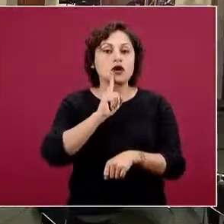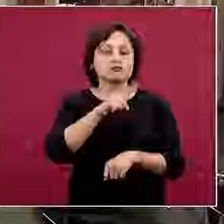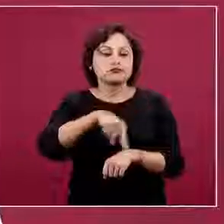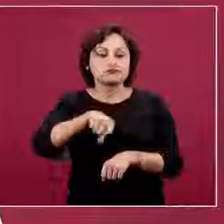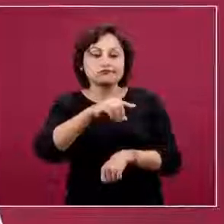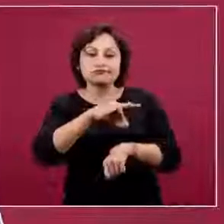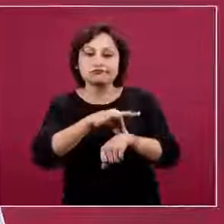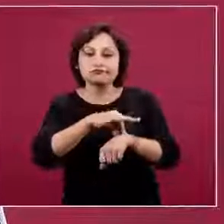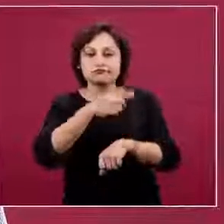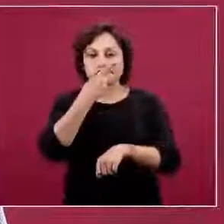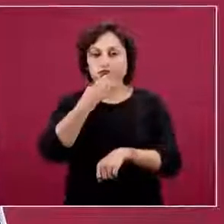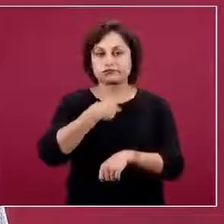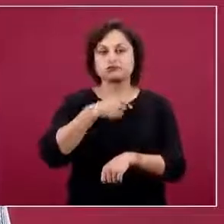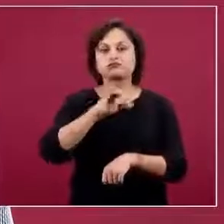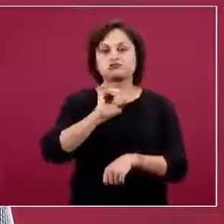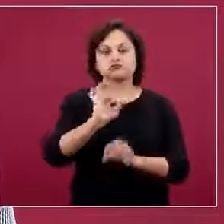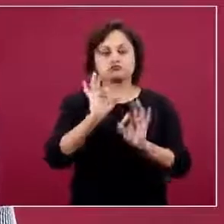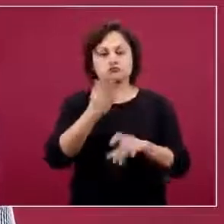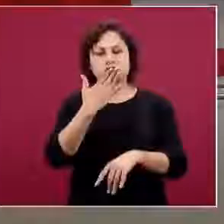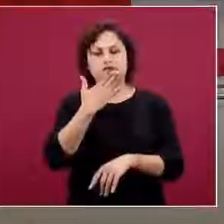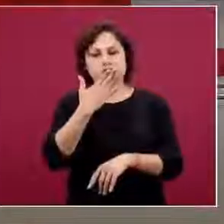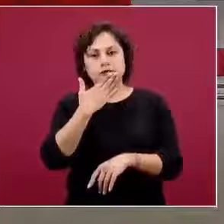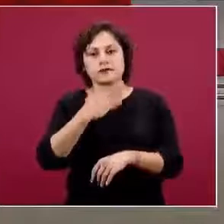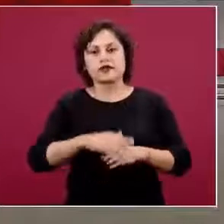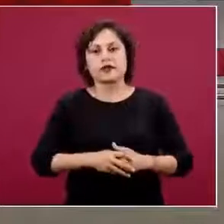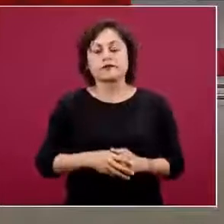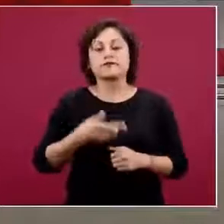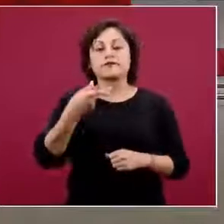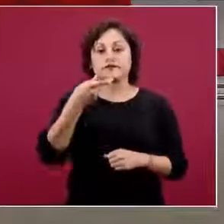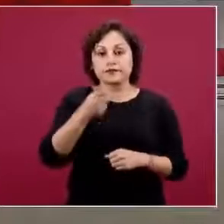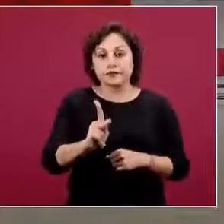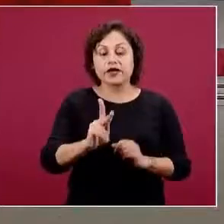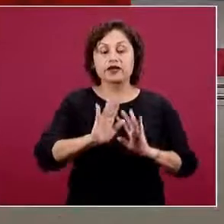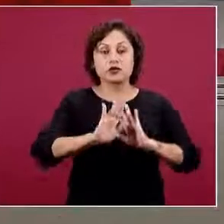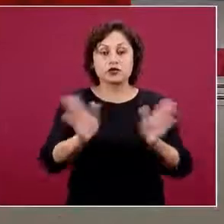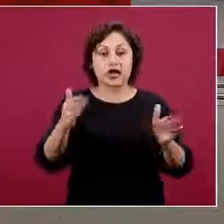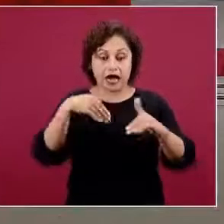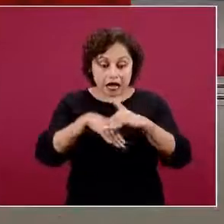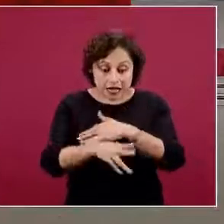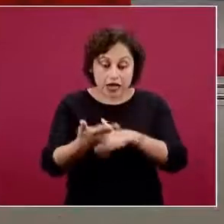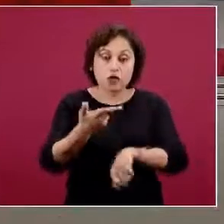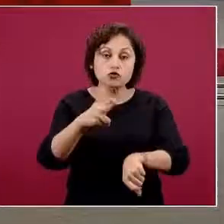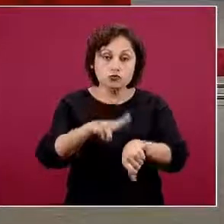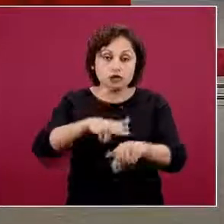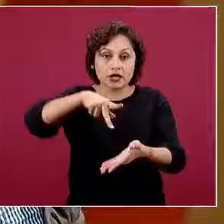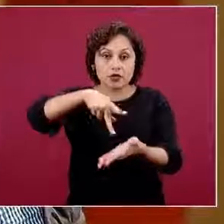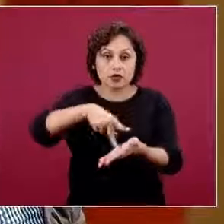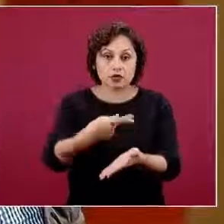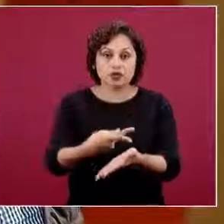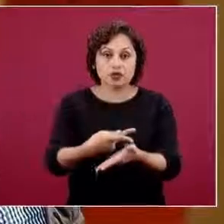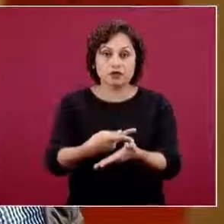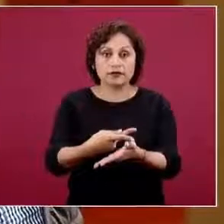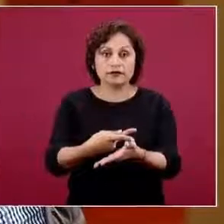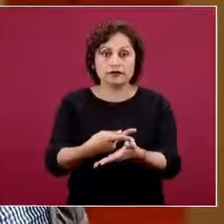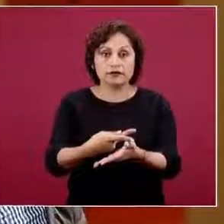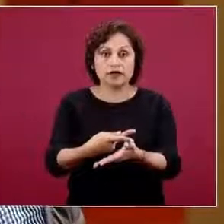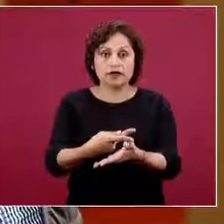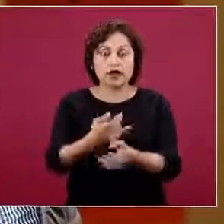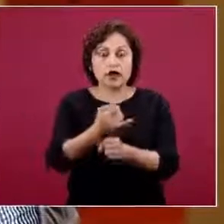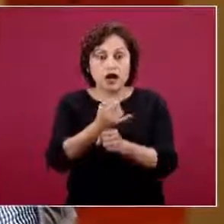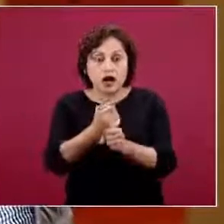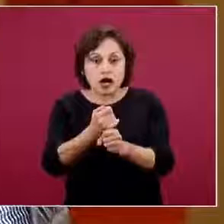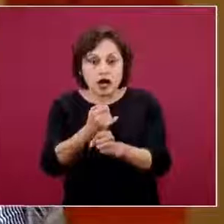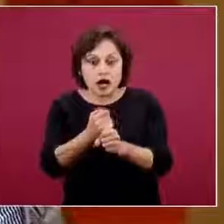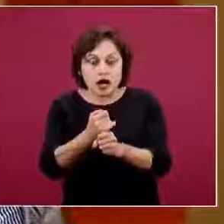decir, estable, y estando ya en esta segunda ocasión nuevamente ingresada, se obtiene o